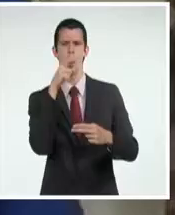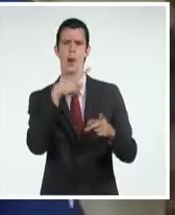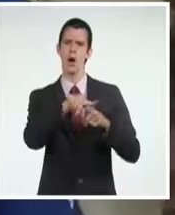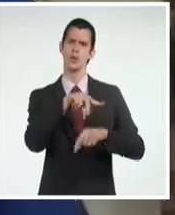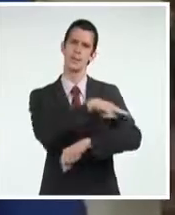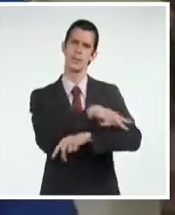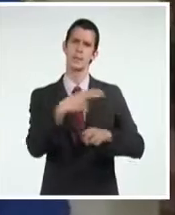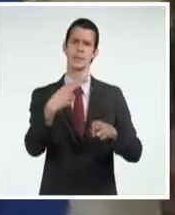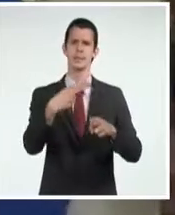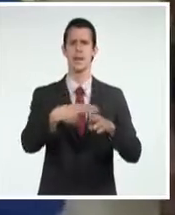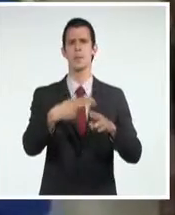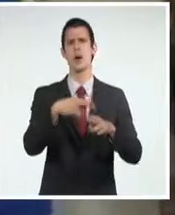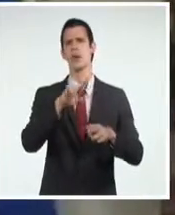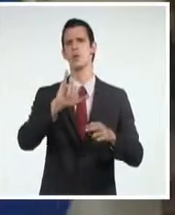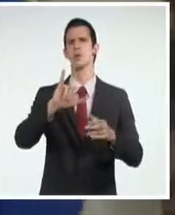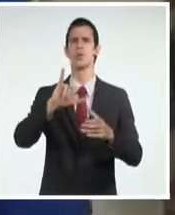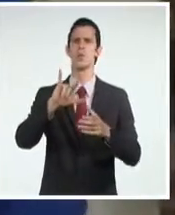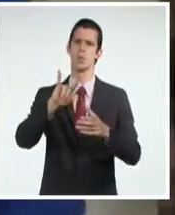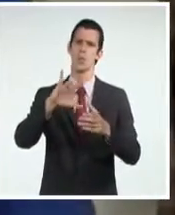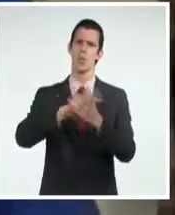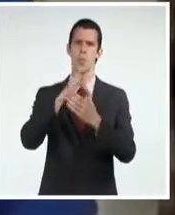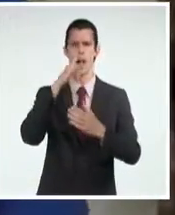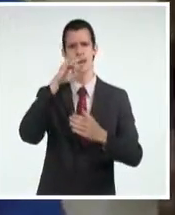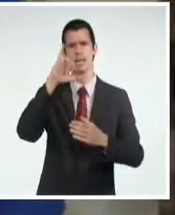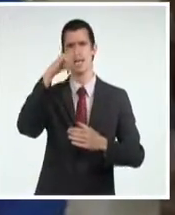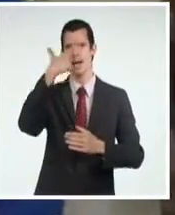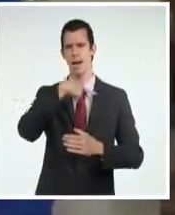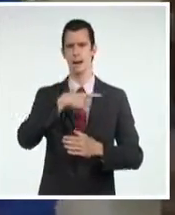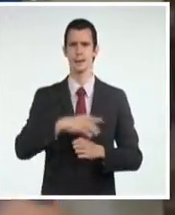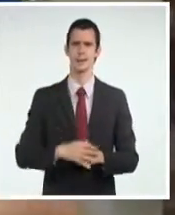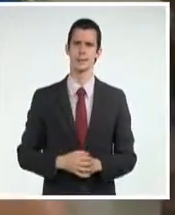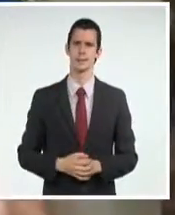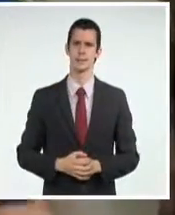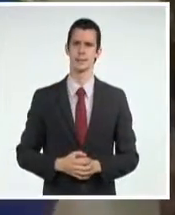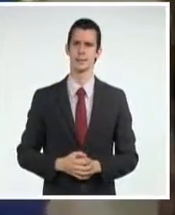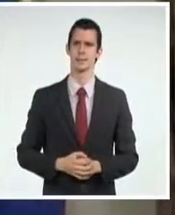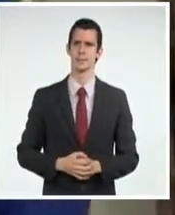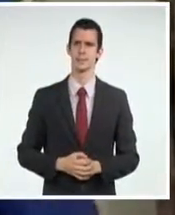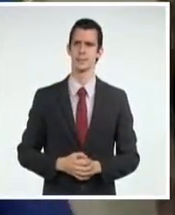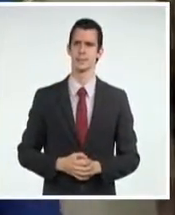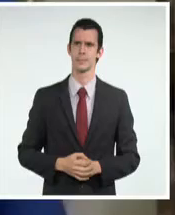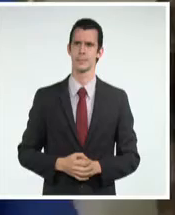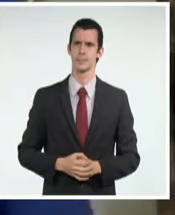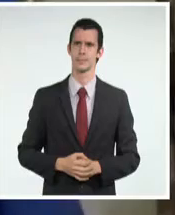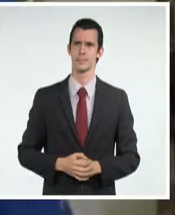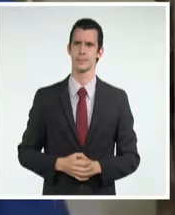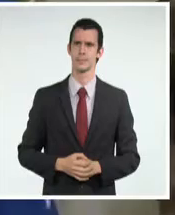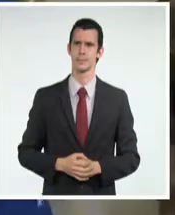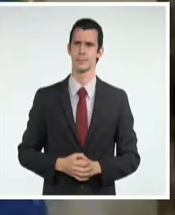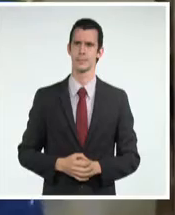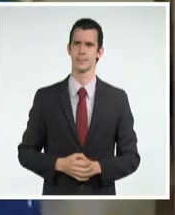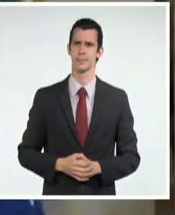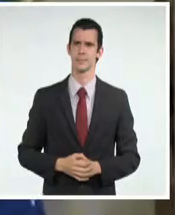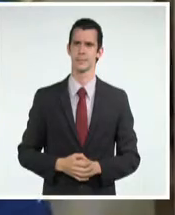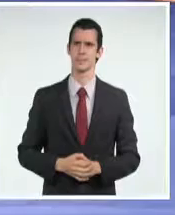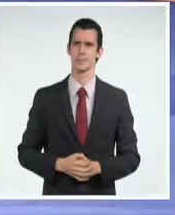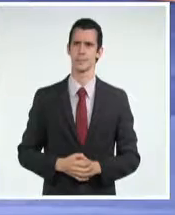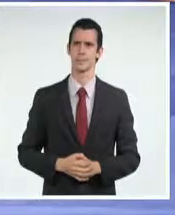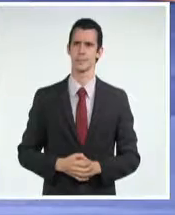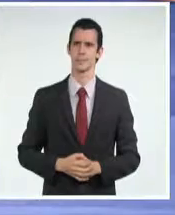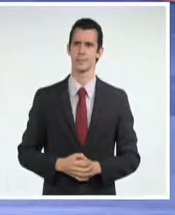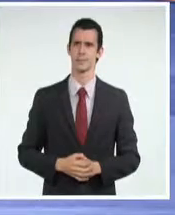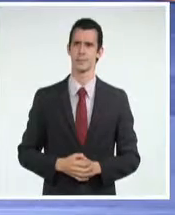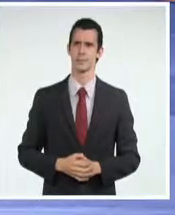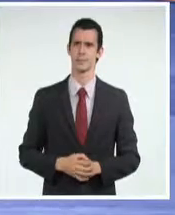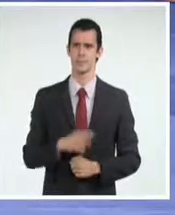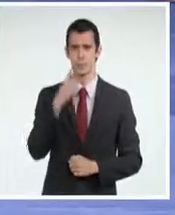Alexuk Subsurario, que me decía el colega Duriel Reyes, que lo tengo aquí de camarógrafo y que va a narrar a través de Radio Rebelde los combates de Mijaíl.